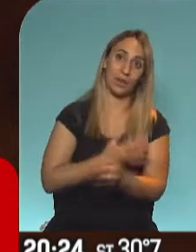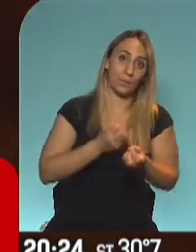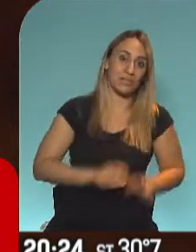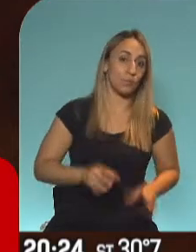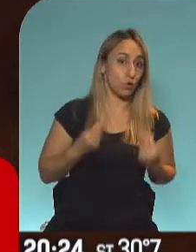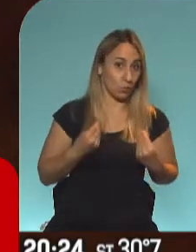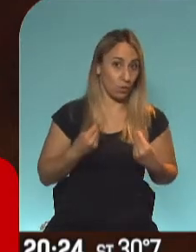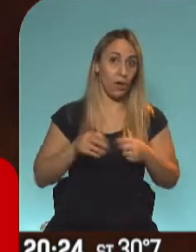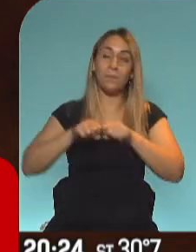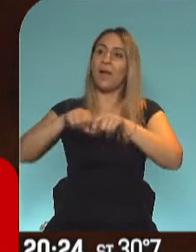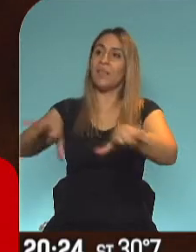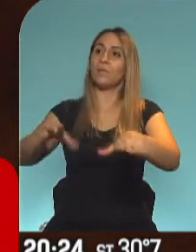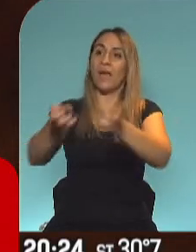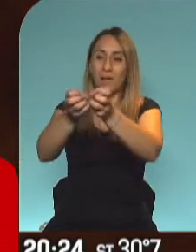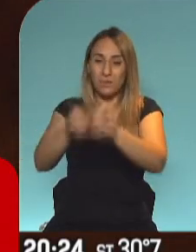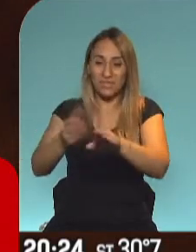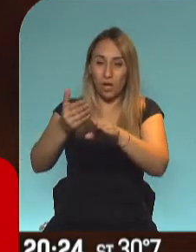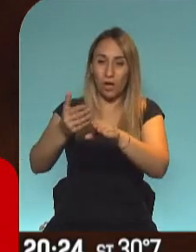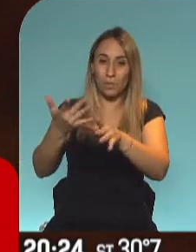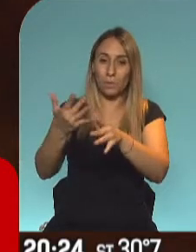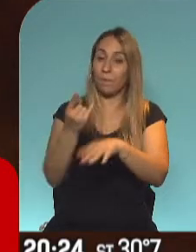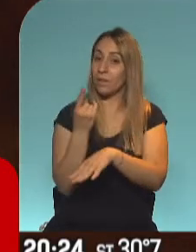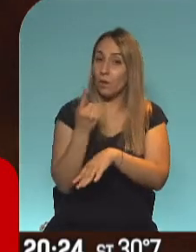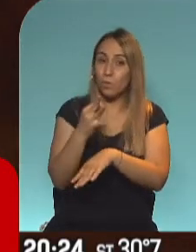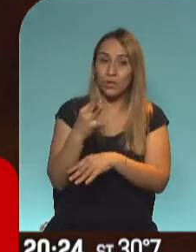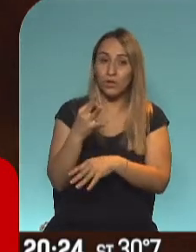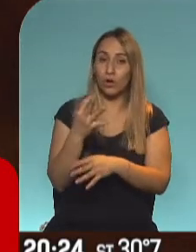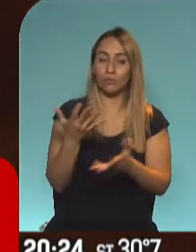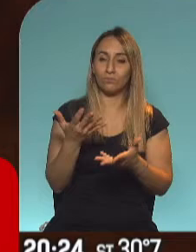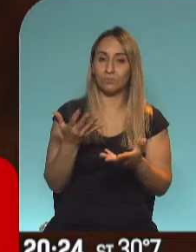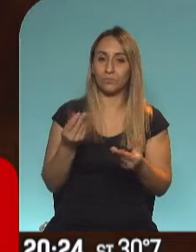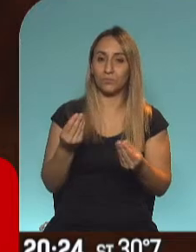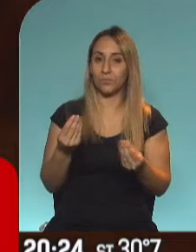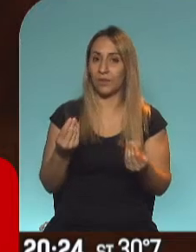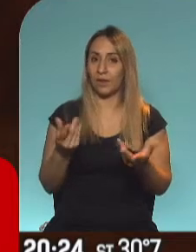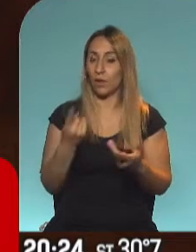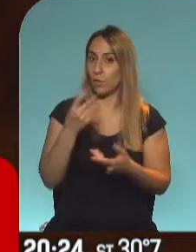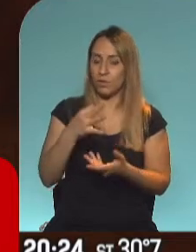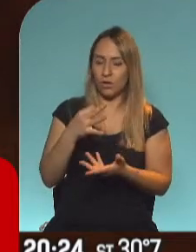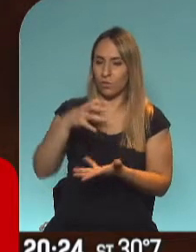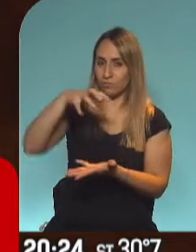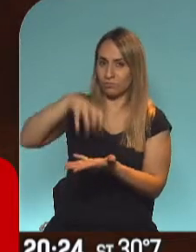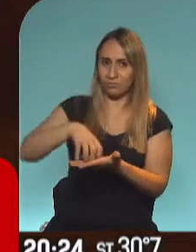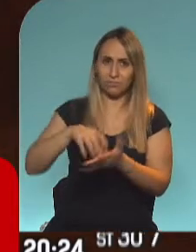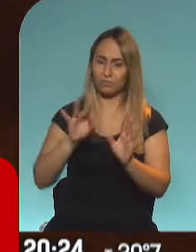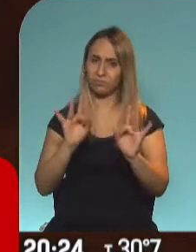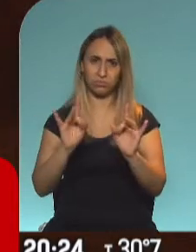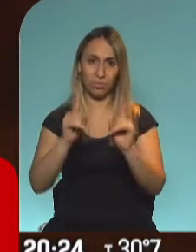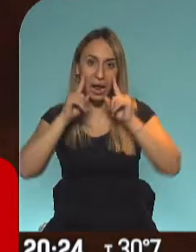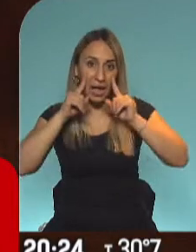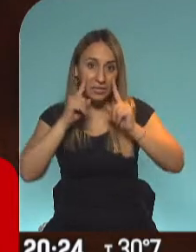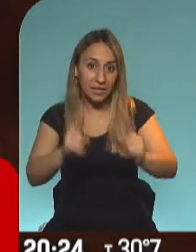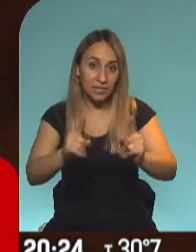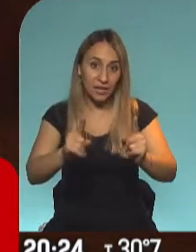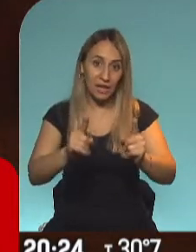piensen, cuando empezó la pandemia, el único establecimiento y con muchas dificultades para atender